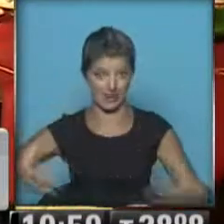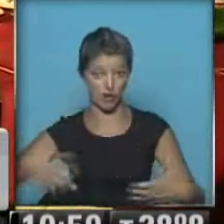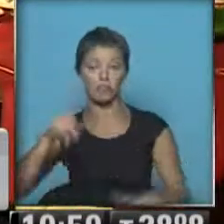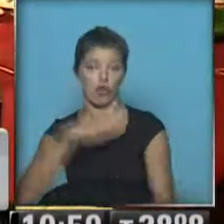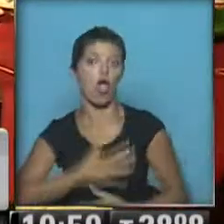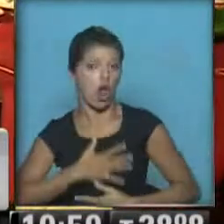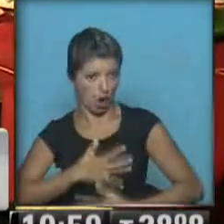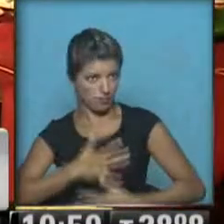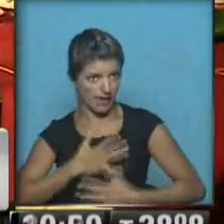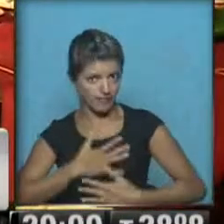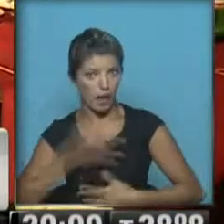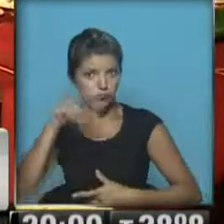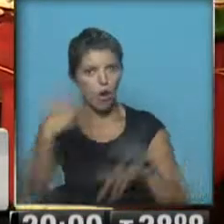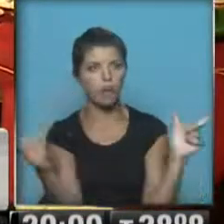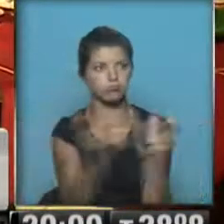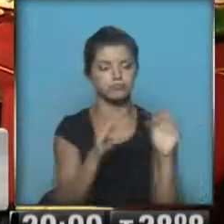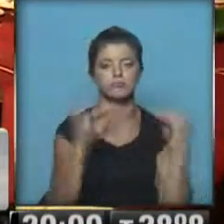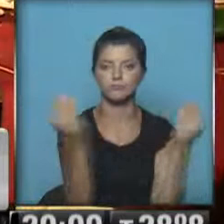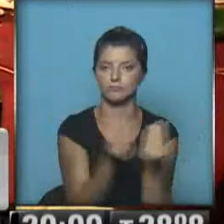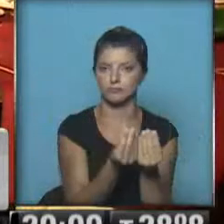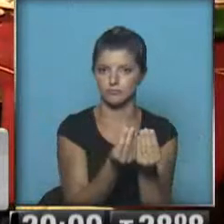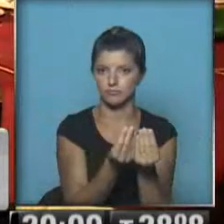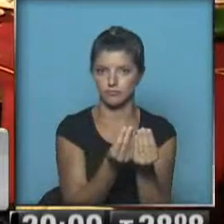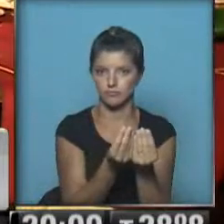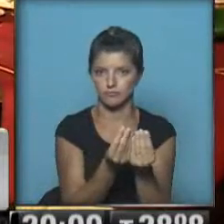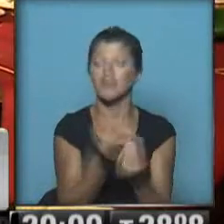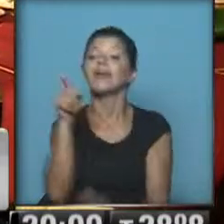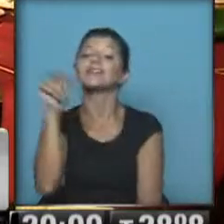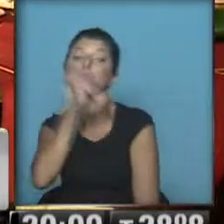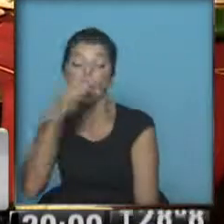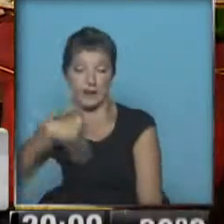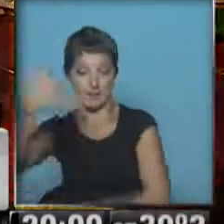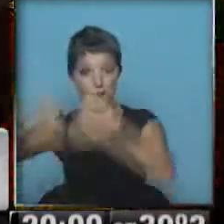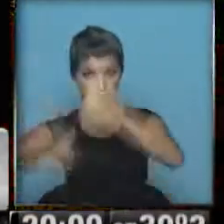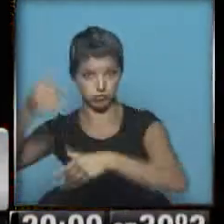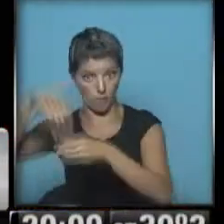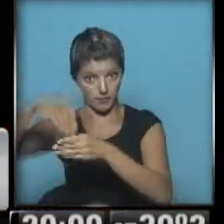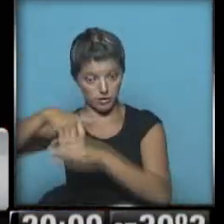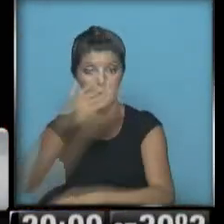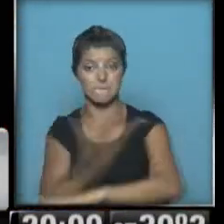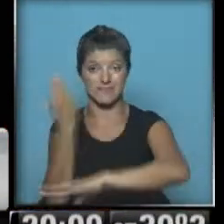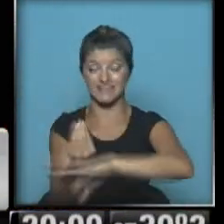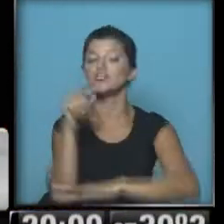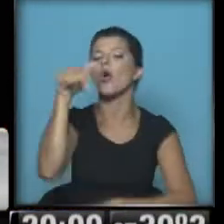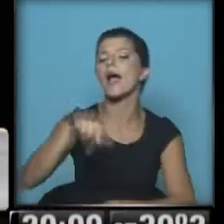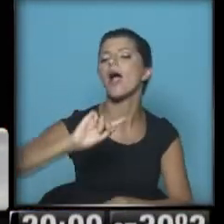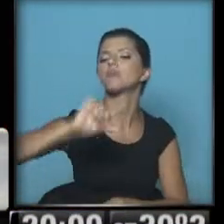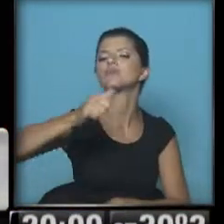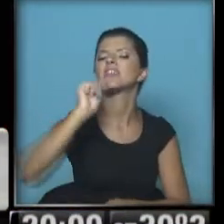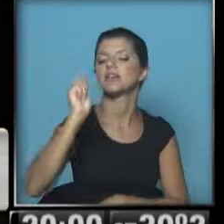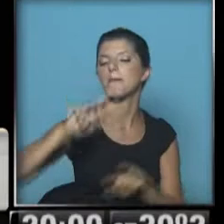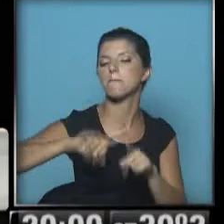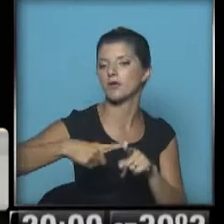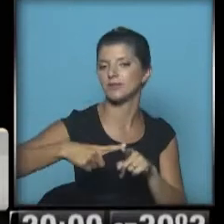contenta por el resultado de la convención radical. La precandidata presidencial sostuvo que acá ganó la política, no ganó el